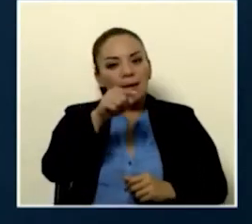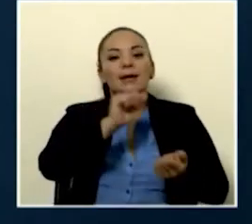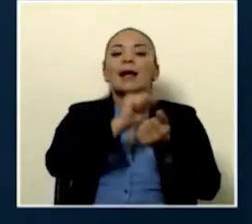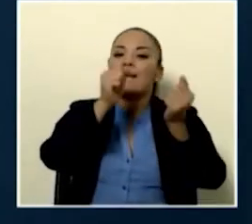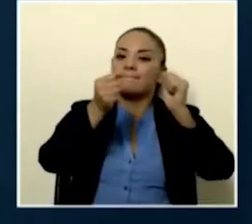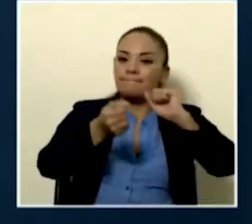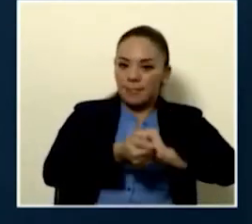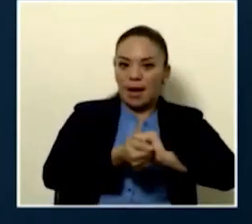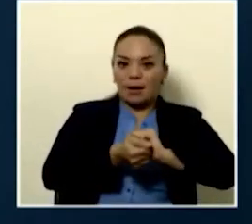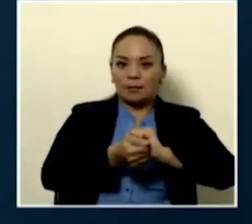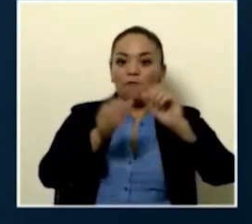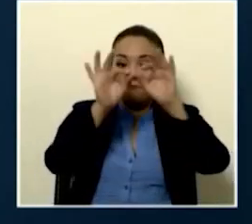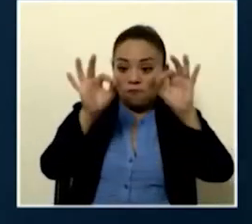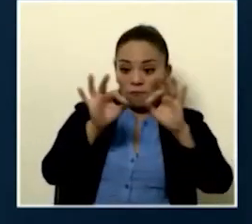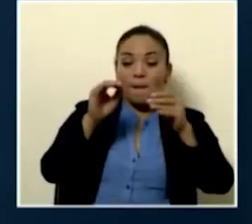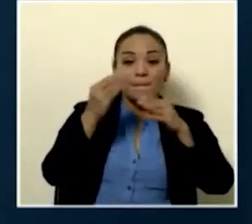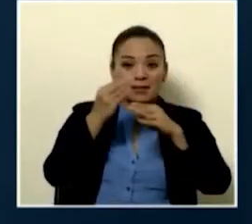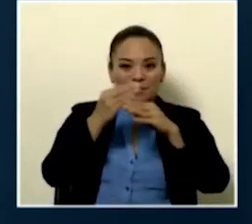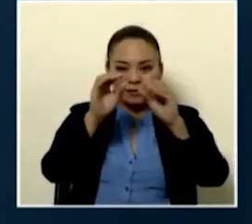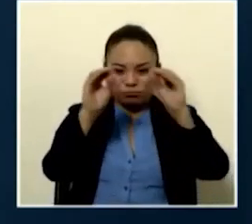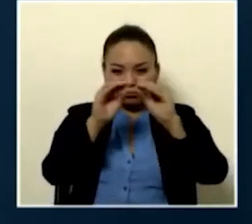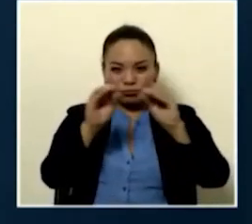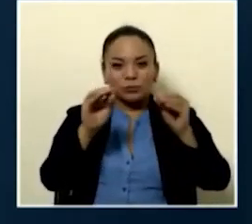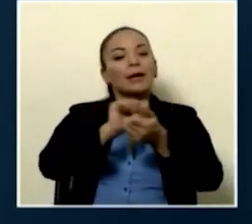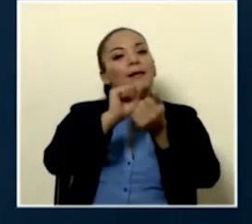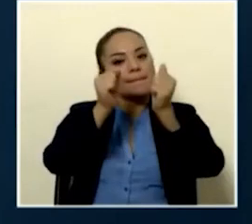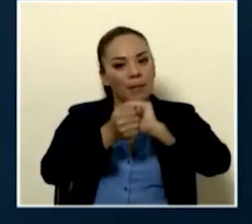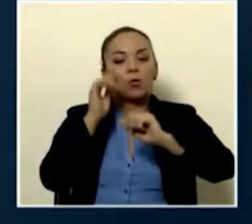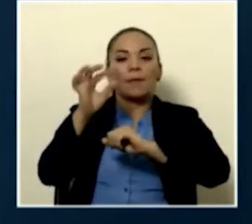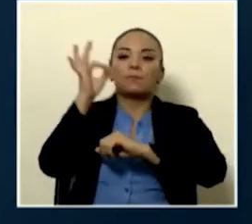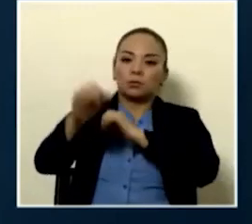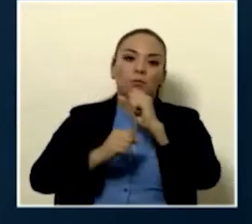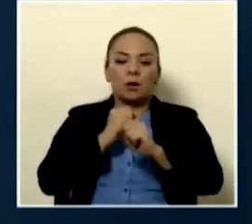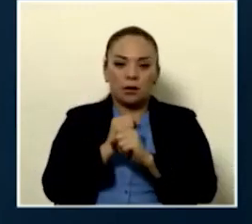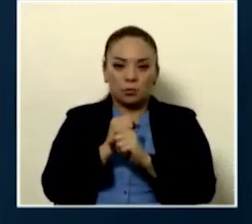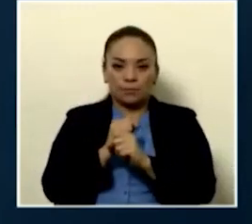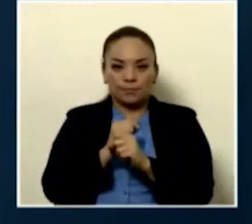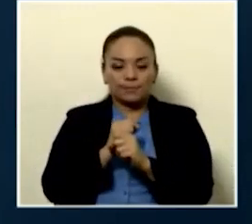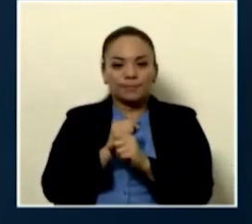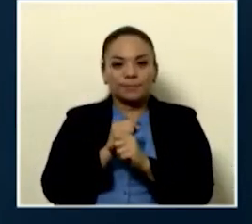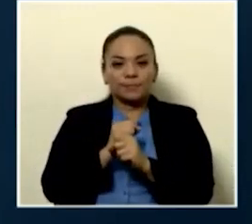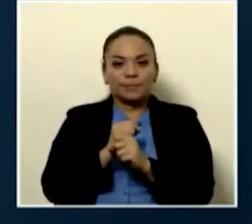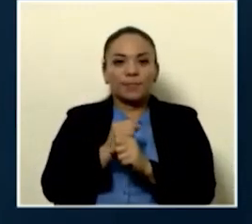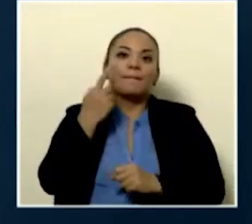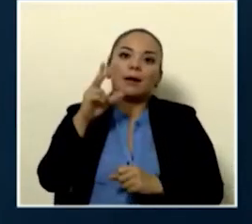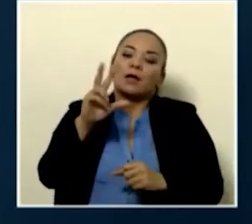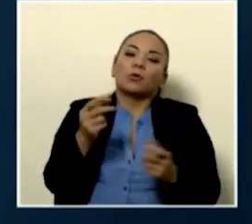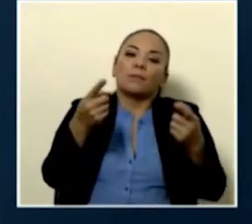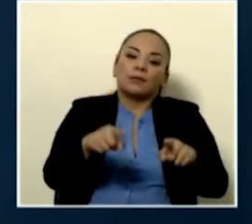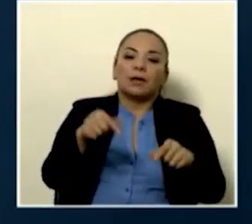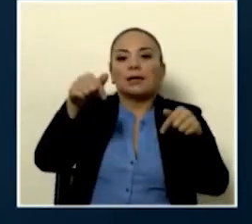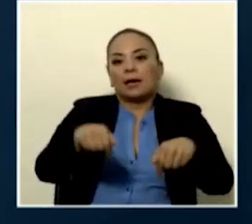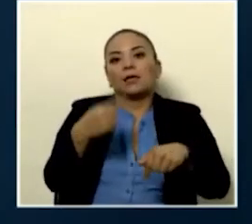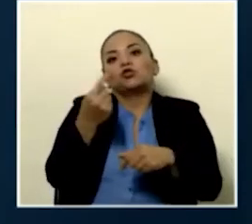nos obliga a aplicar la ley existente para el año entrante y que ya se acabe aquello de que solo en Costa Rica los carros